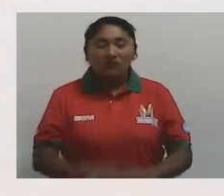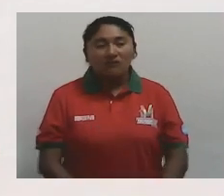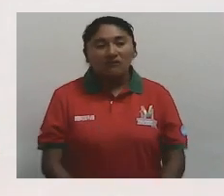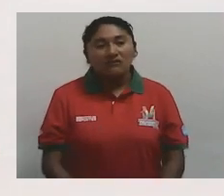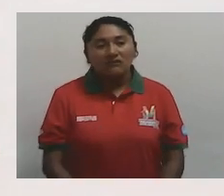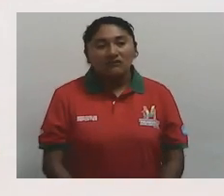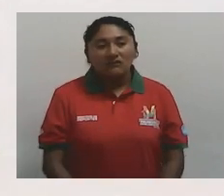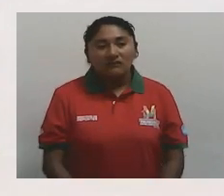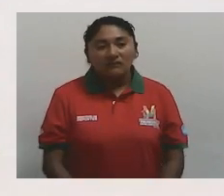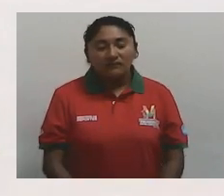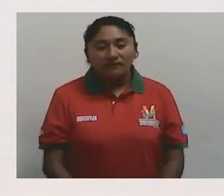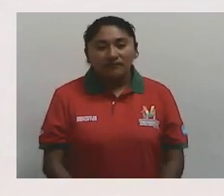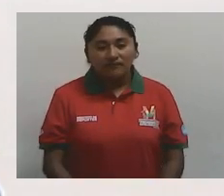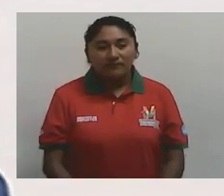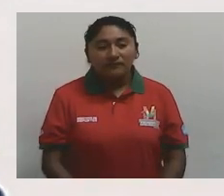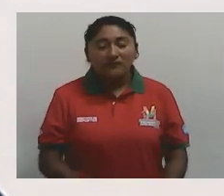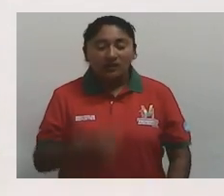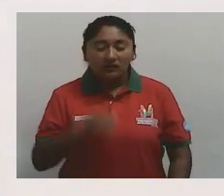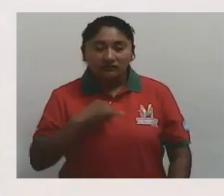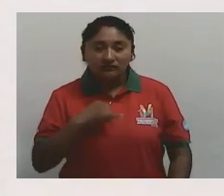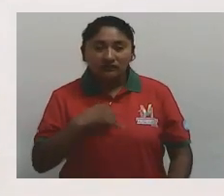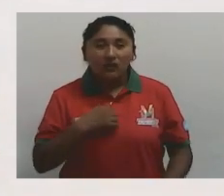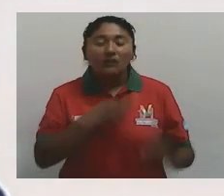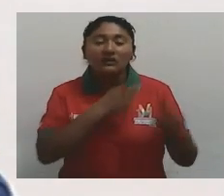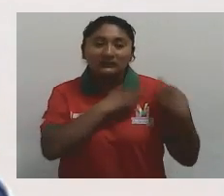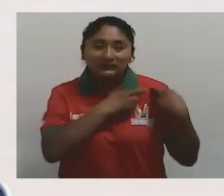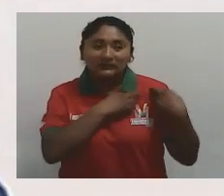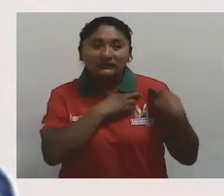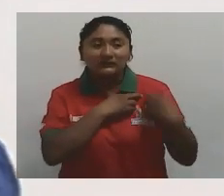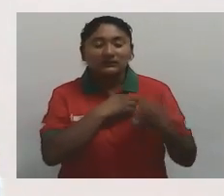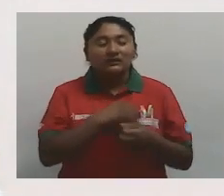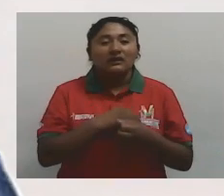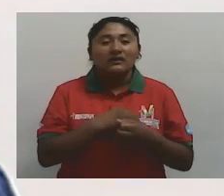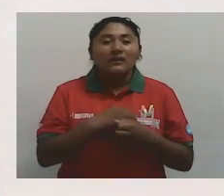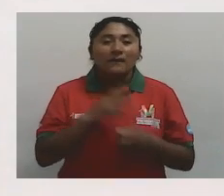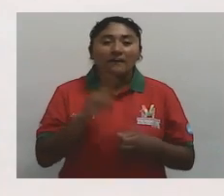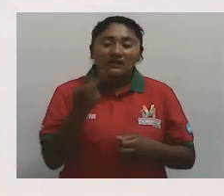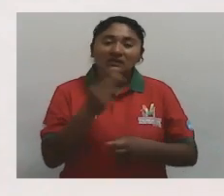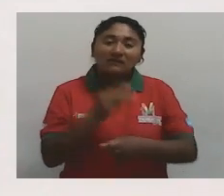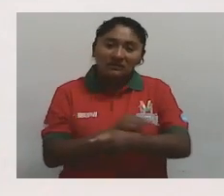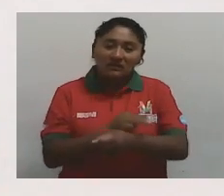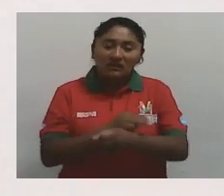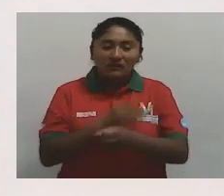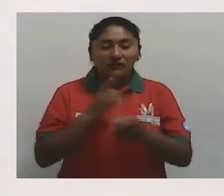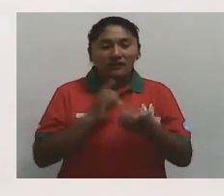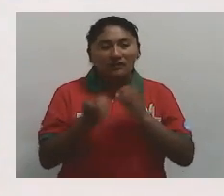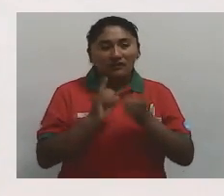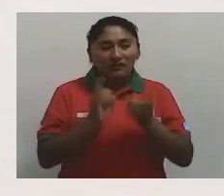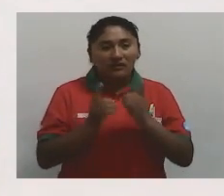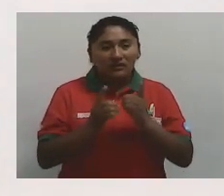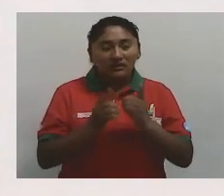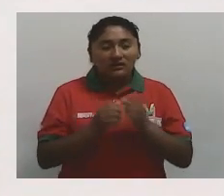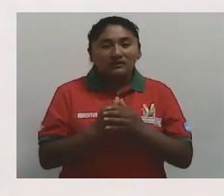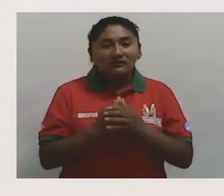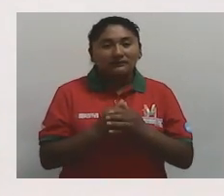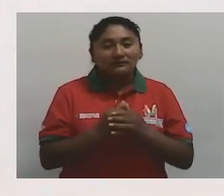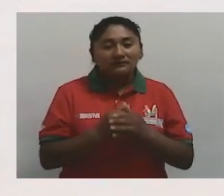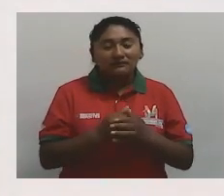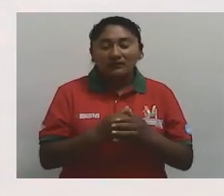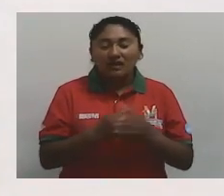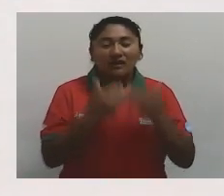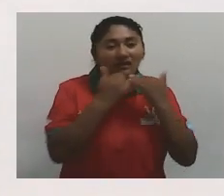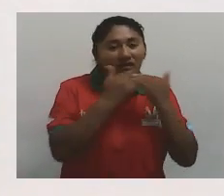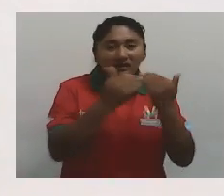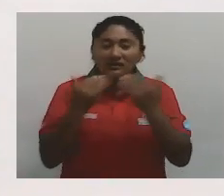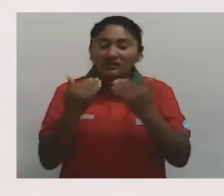bueno, en representación del Ministerio de Deportes, agradecer también al Ministerio de Educación por su colaboración, su apoyo